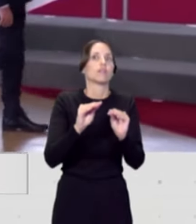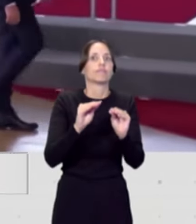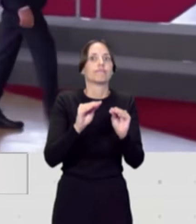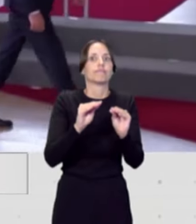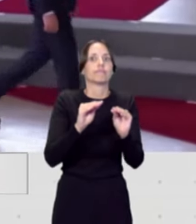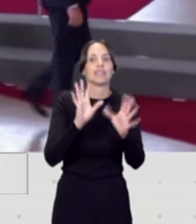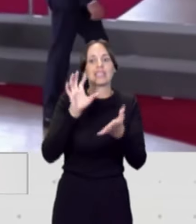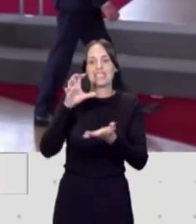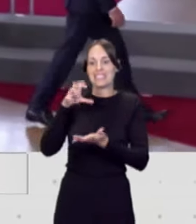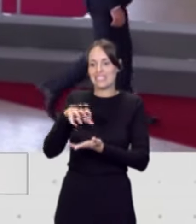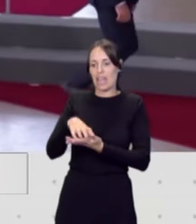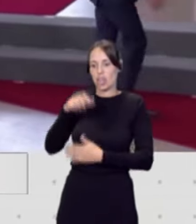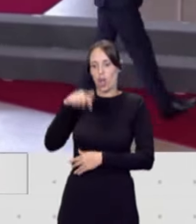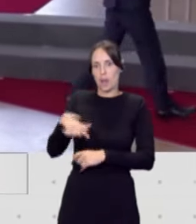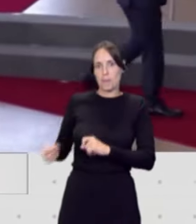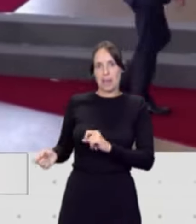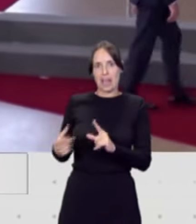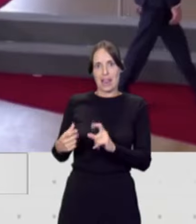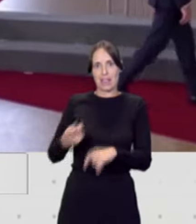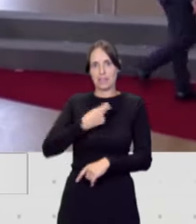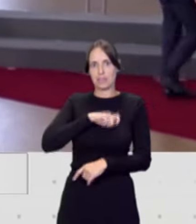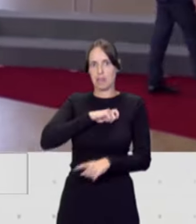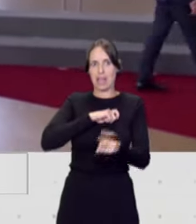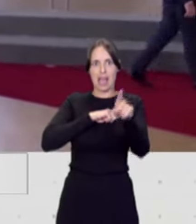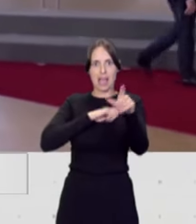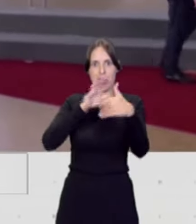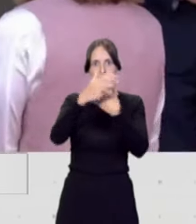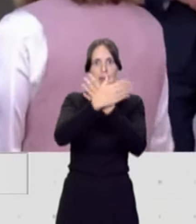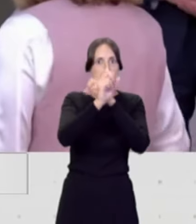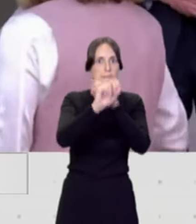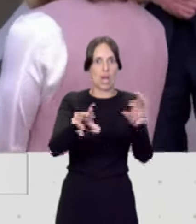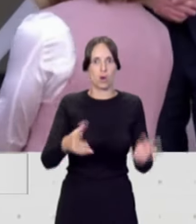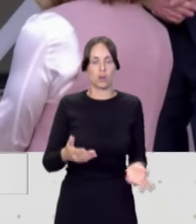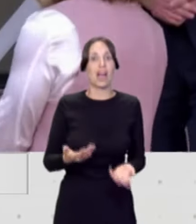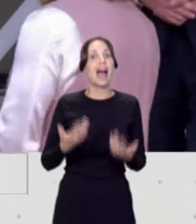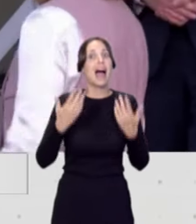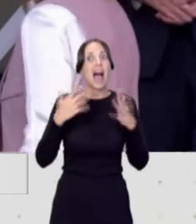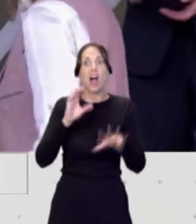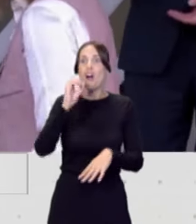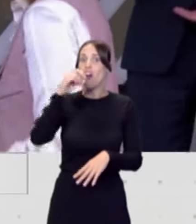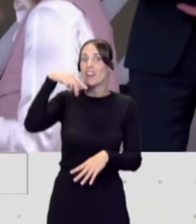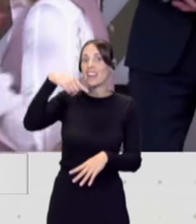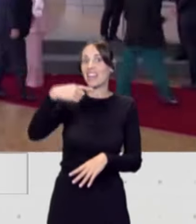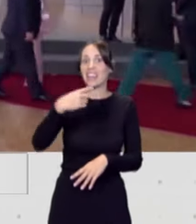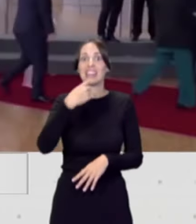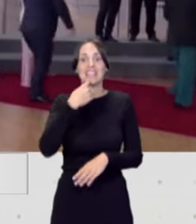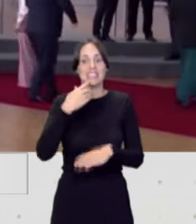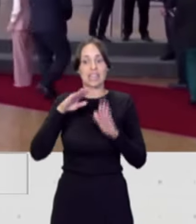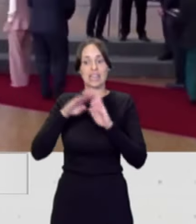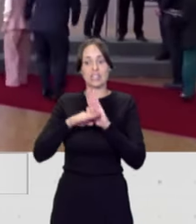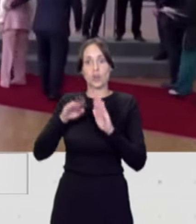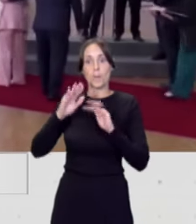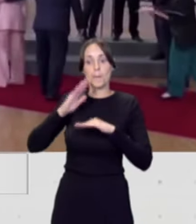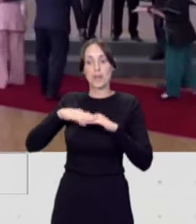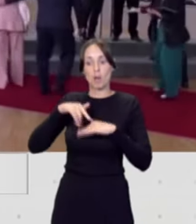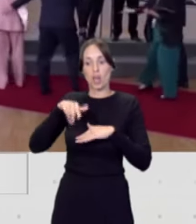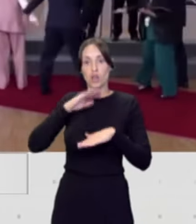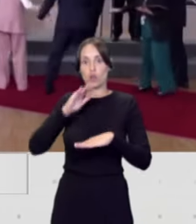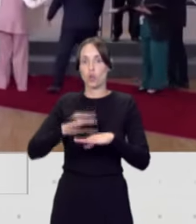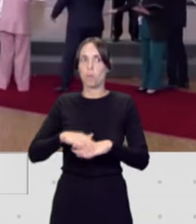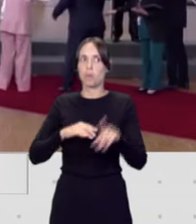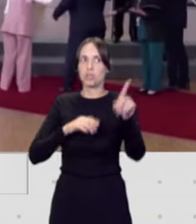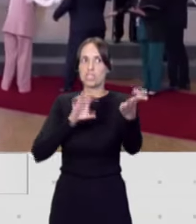los centros de migrantes que hay en España, aun cuando haya tantas ONGs diciendo que no cumplen con los requisitos mínimos, pero claro, estamos hablando de otro